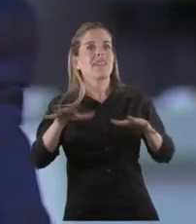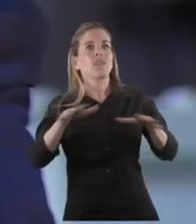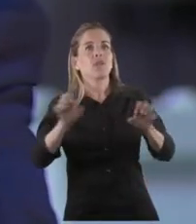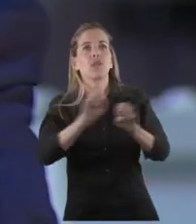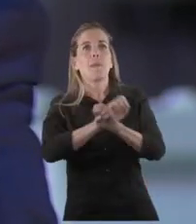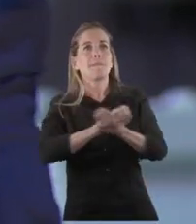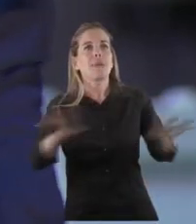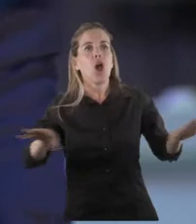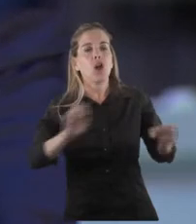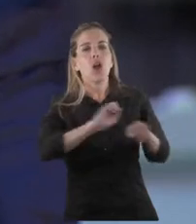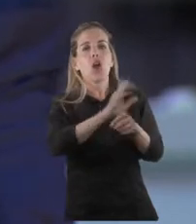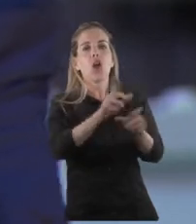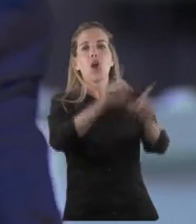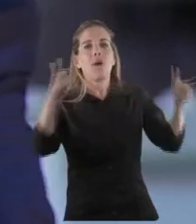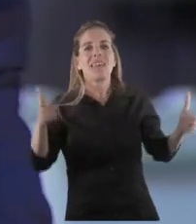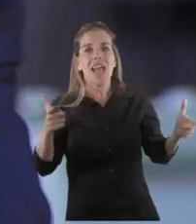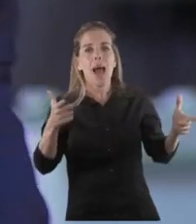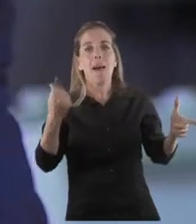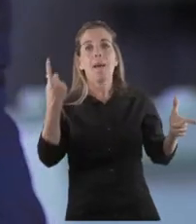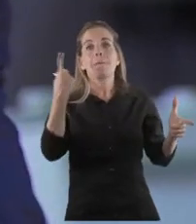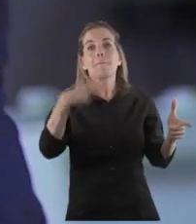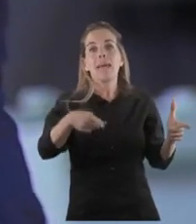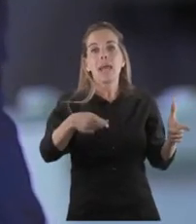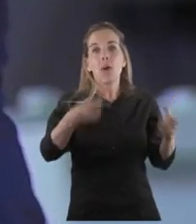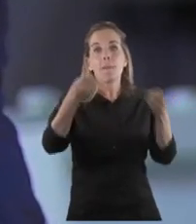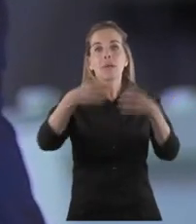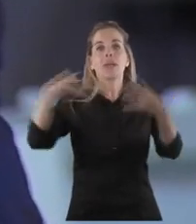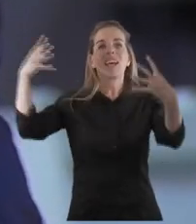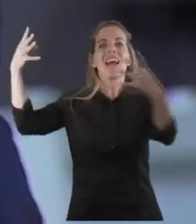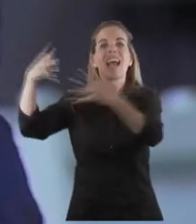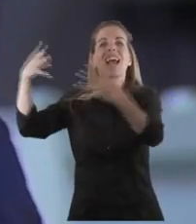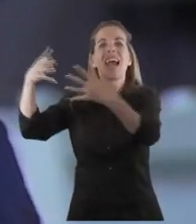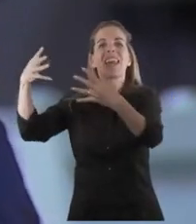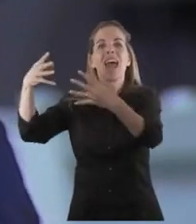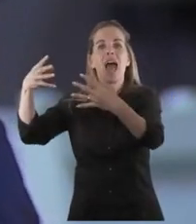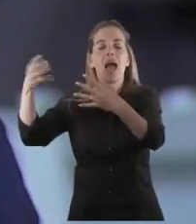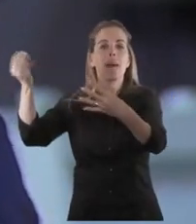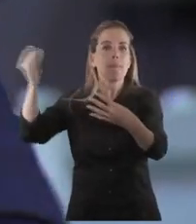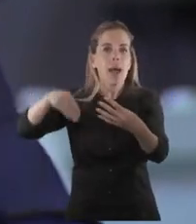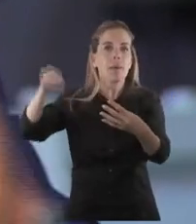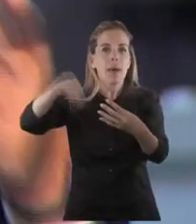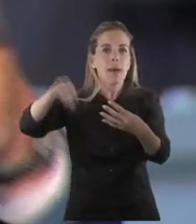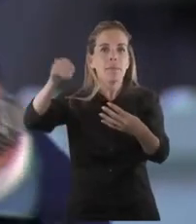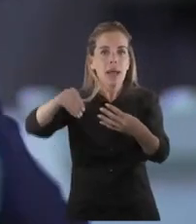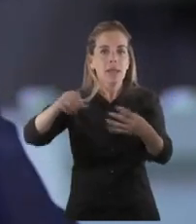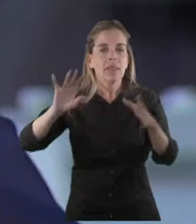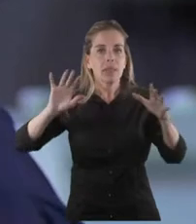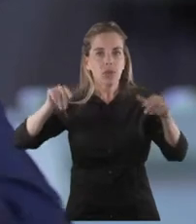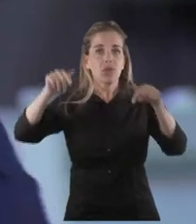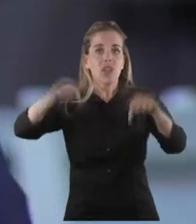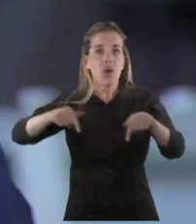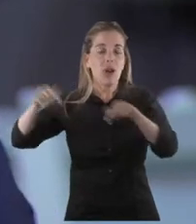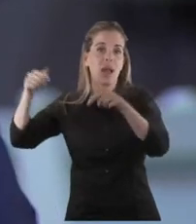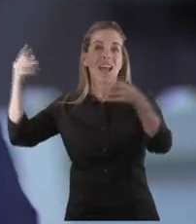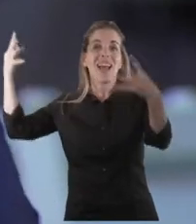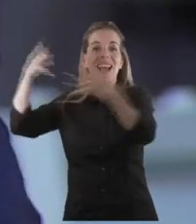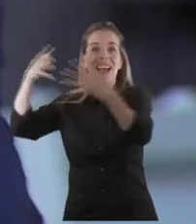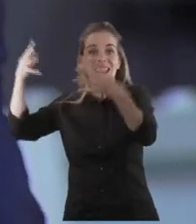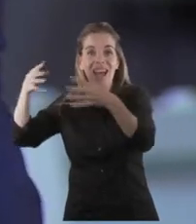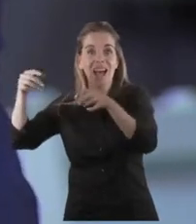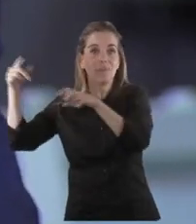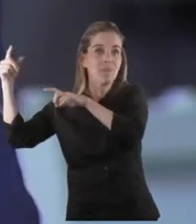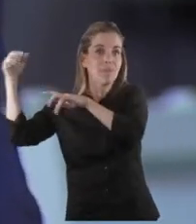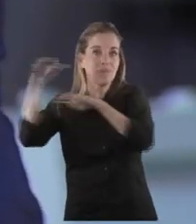Pero parece que a alguno no le alcanzó y desató una guerra. y por ahí no lo tenemos en cuenta.